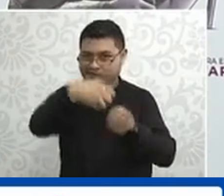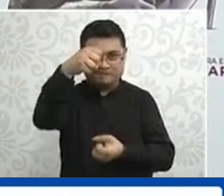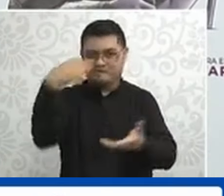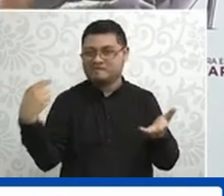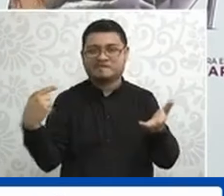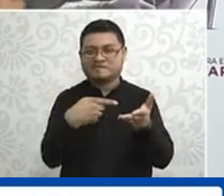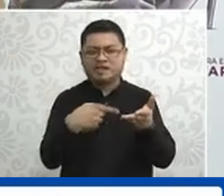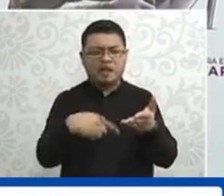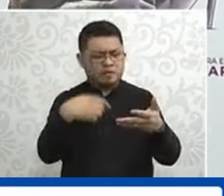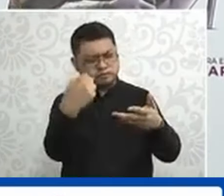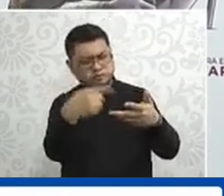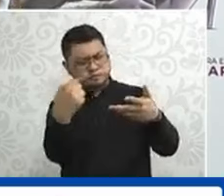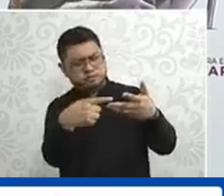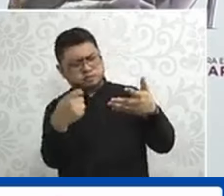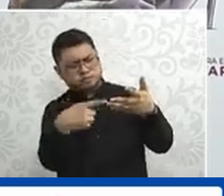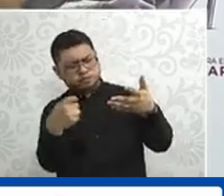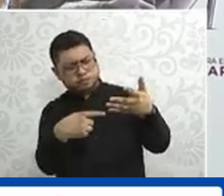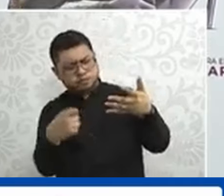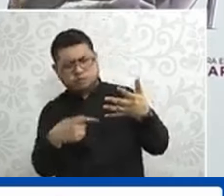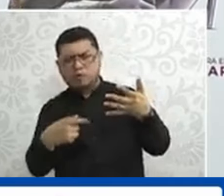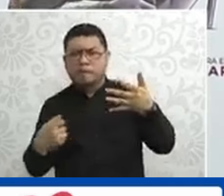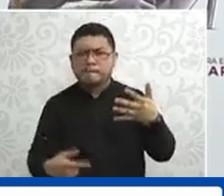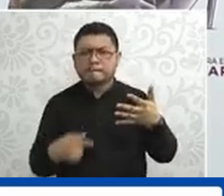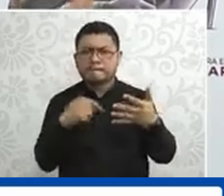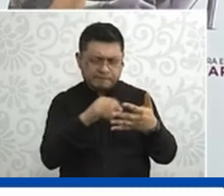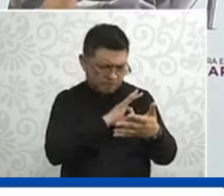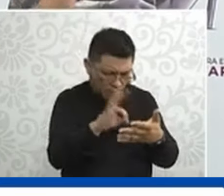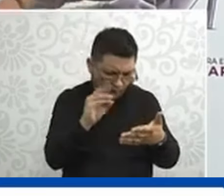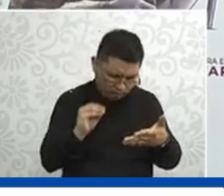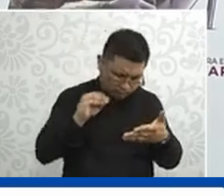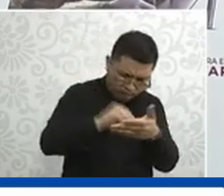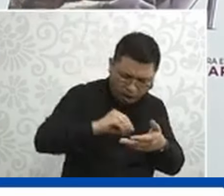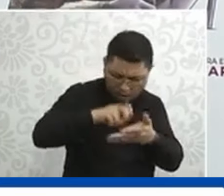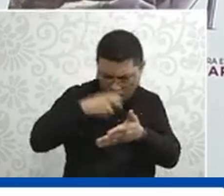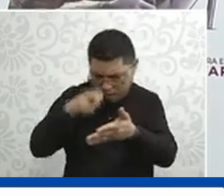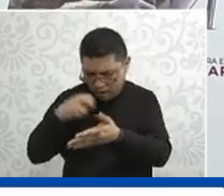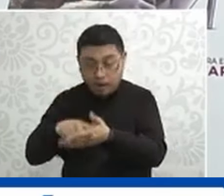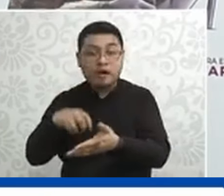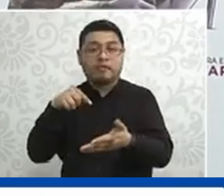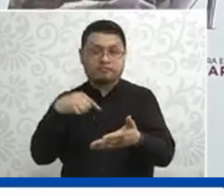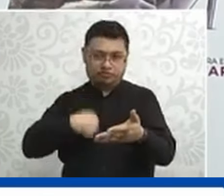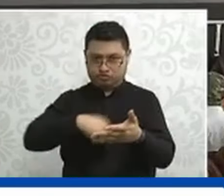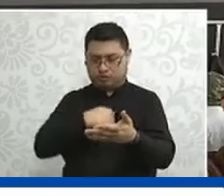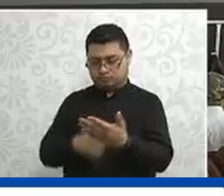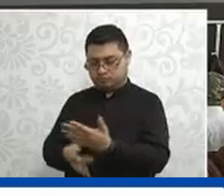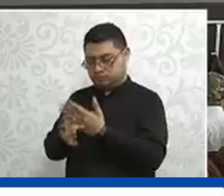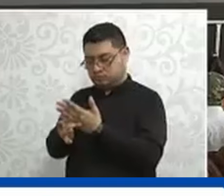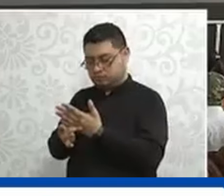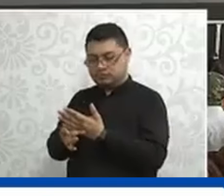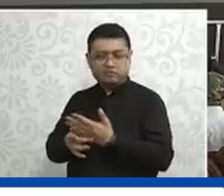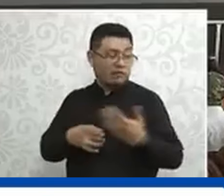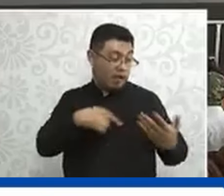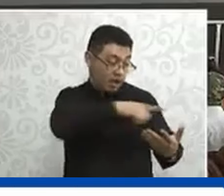las características que dice la Constitución que debe cambiarse y, como decimos, con el pueblo